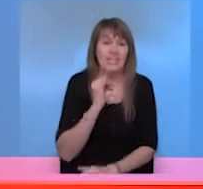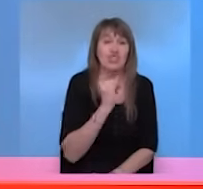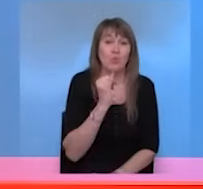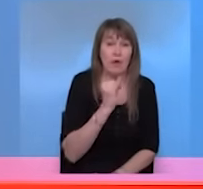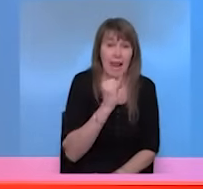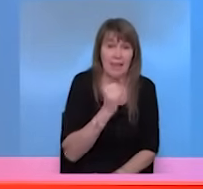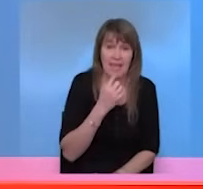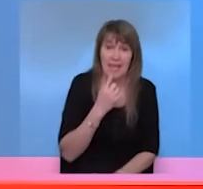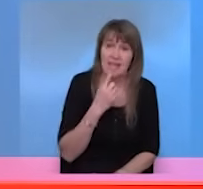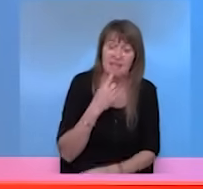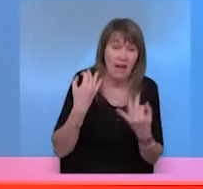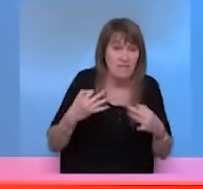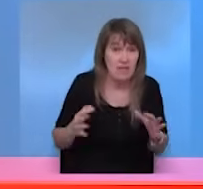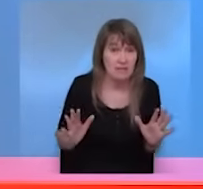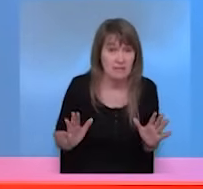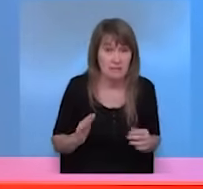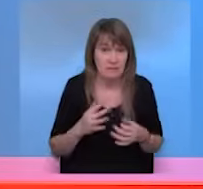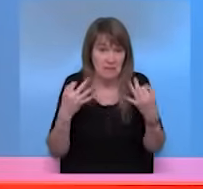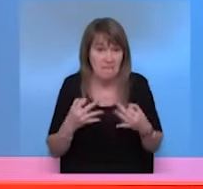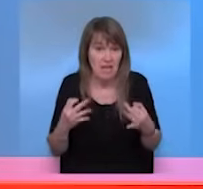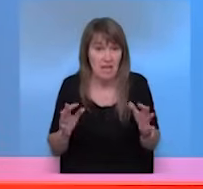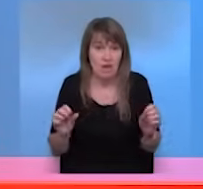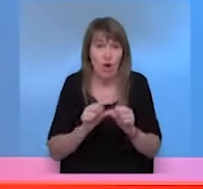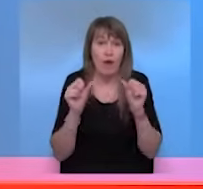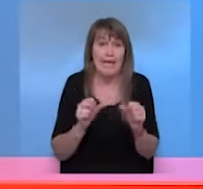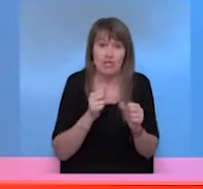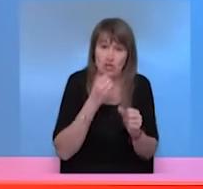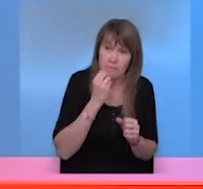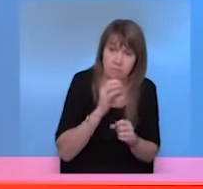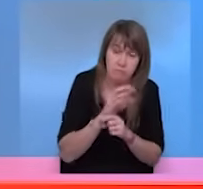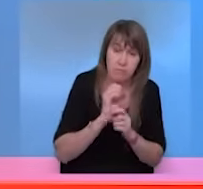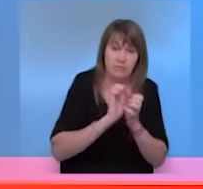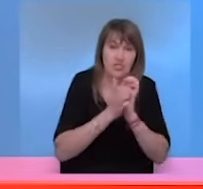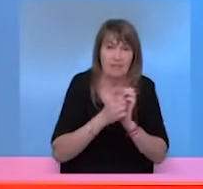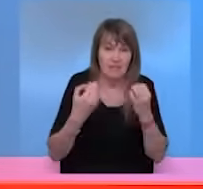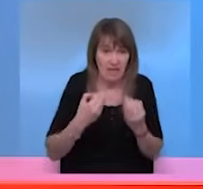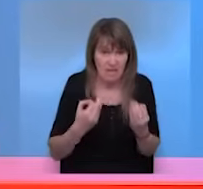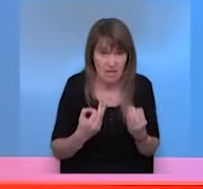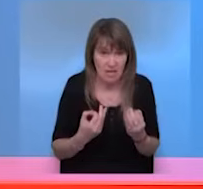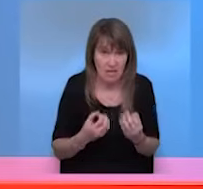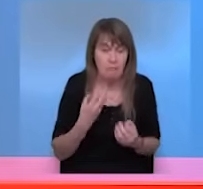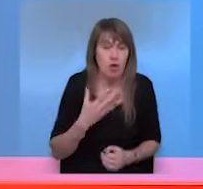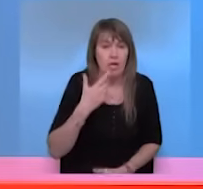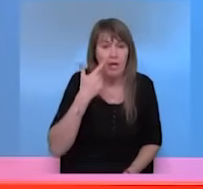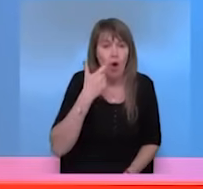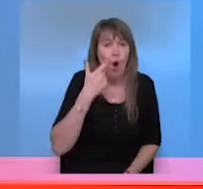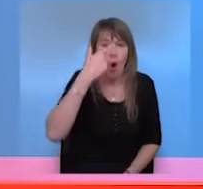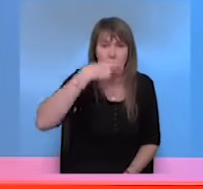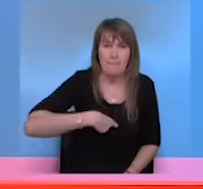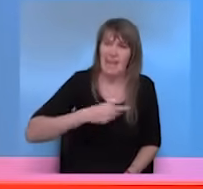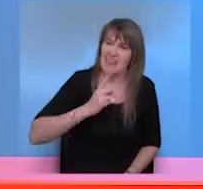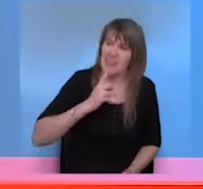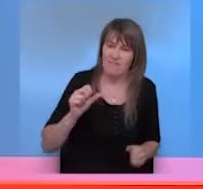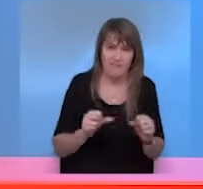estuvo bien este en hacer lo que hizo porque Porque hizo lo que un hombre tiene que